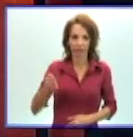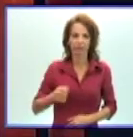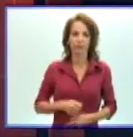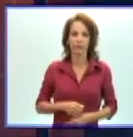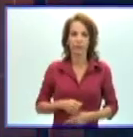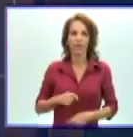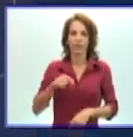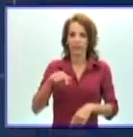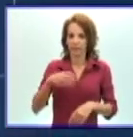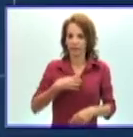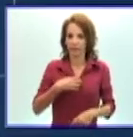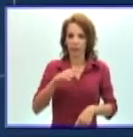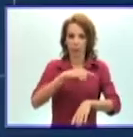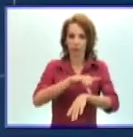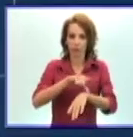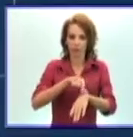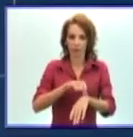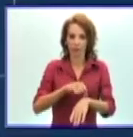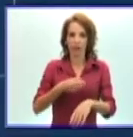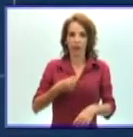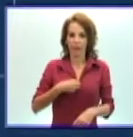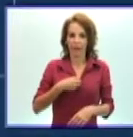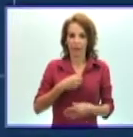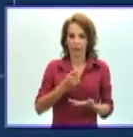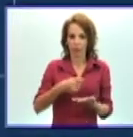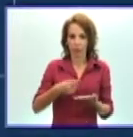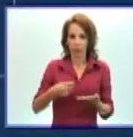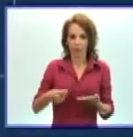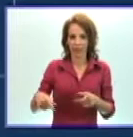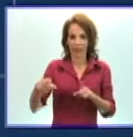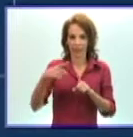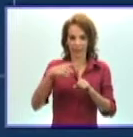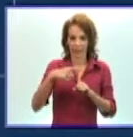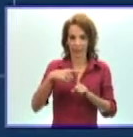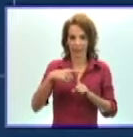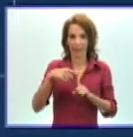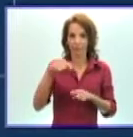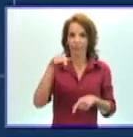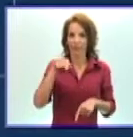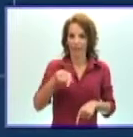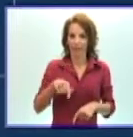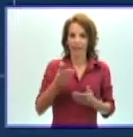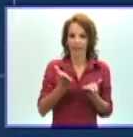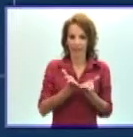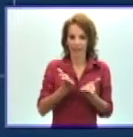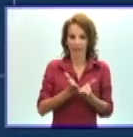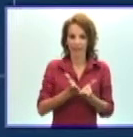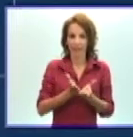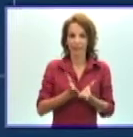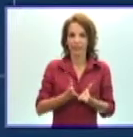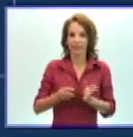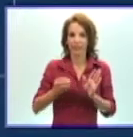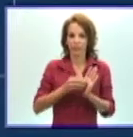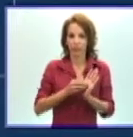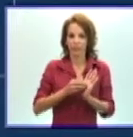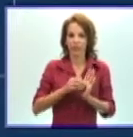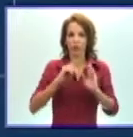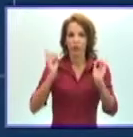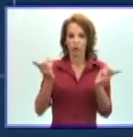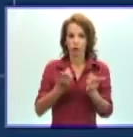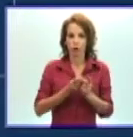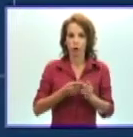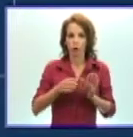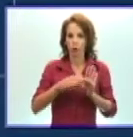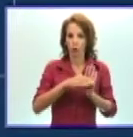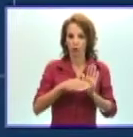copiar el tema, que esta clase se encuentra en, es decir, todos los contenidos de esta clase que los resumen, se encuentran en el libro